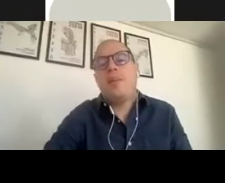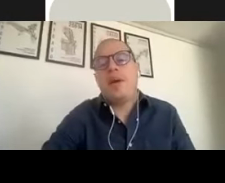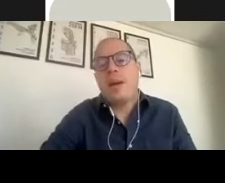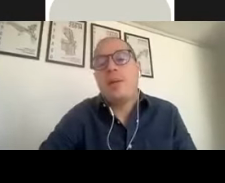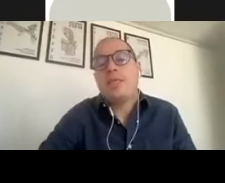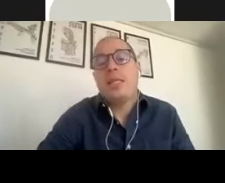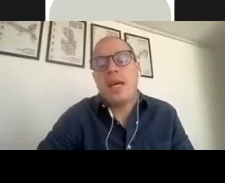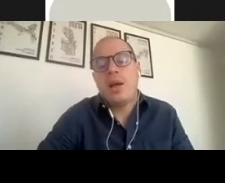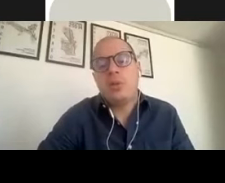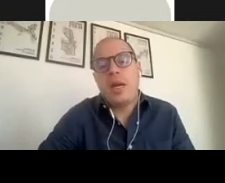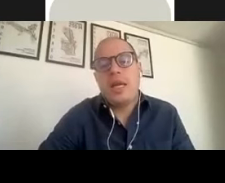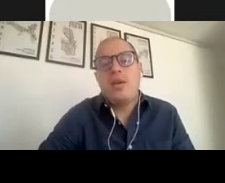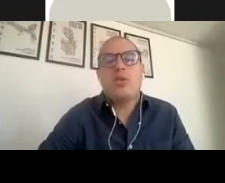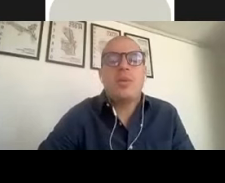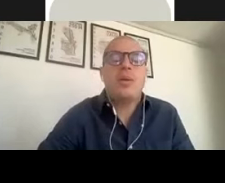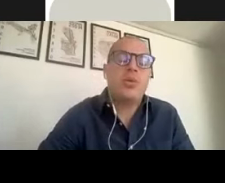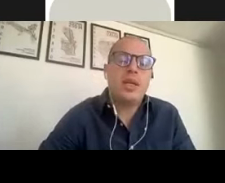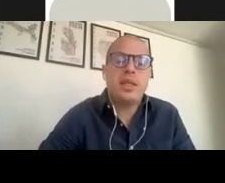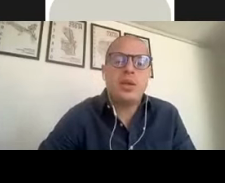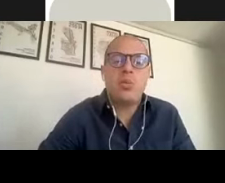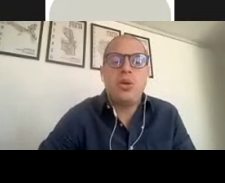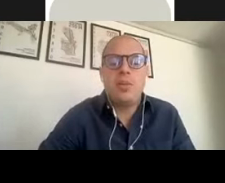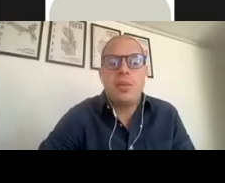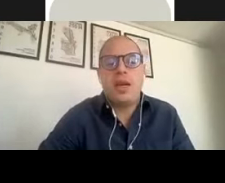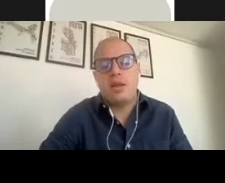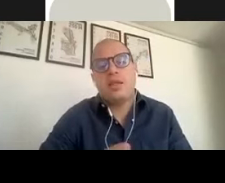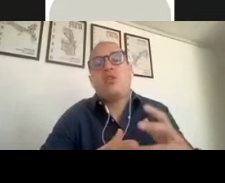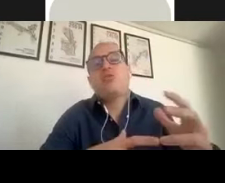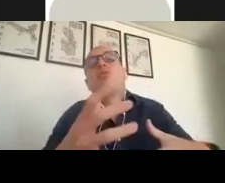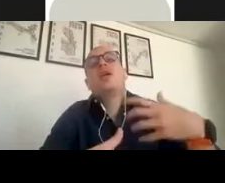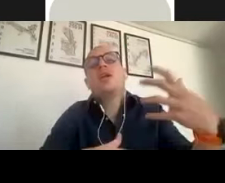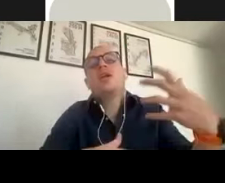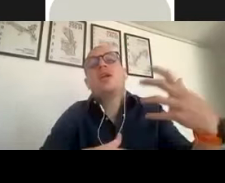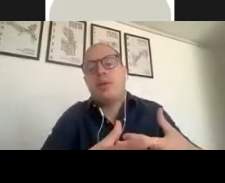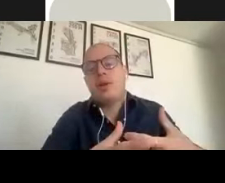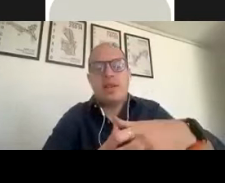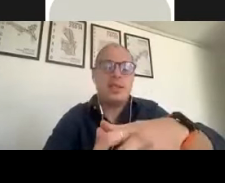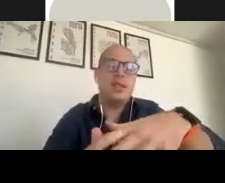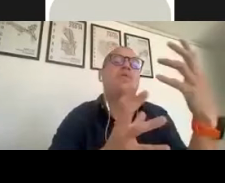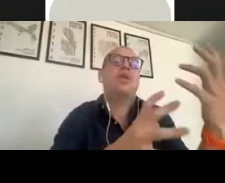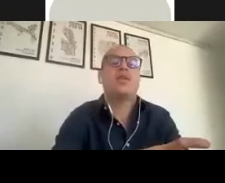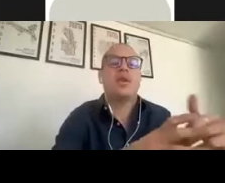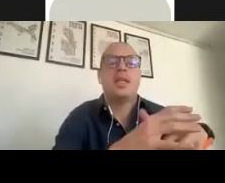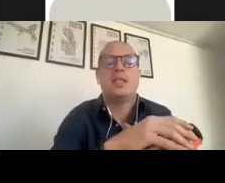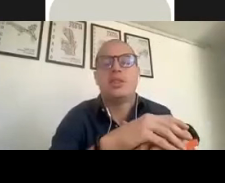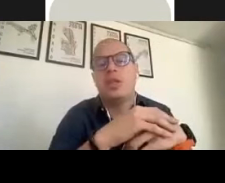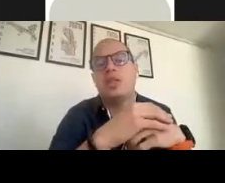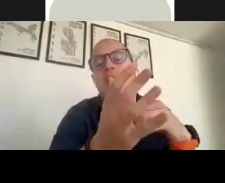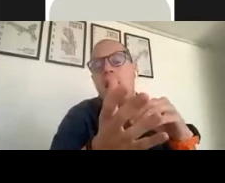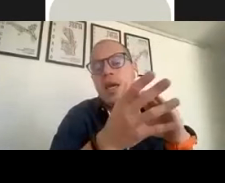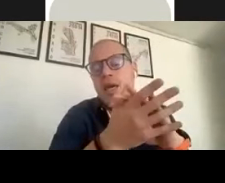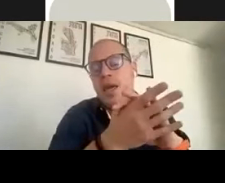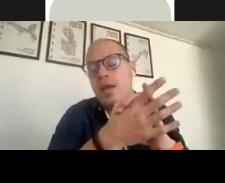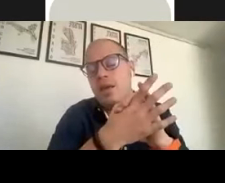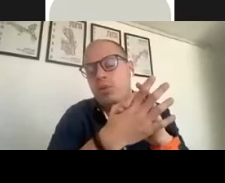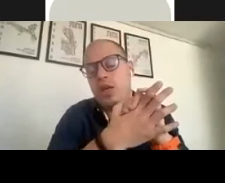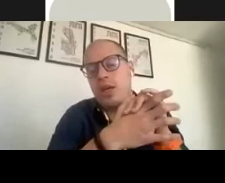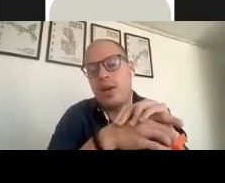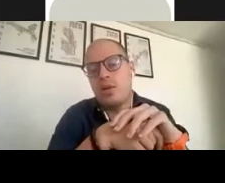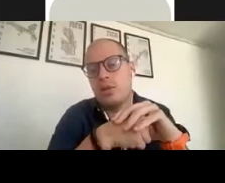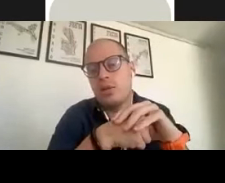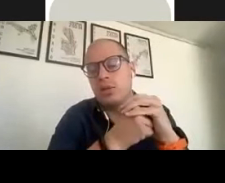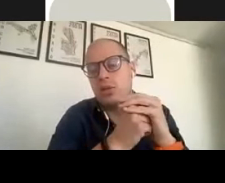programa para capacitarlos, para que ellos también pudieran ser community managers, que ellos pudieran estar llevando las redes de diferentes organizaciones. Y ahí pues,